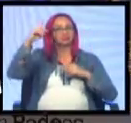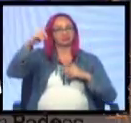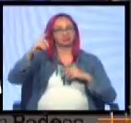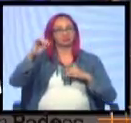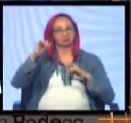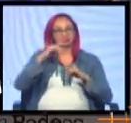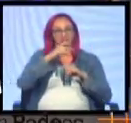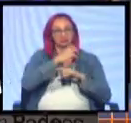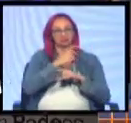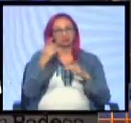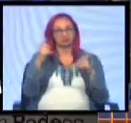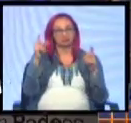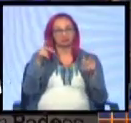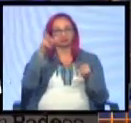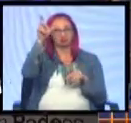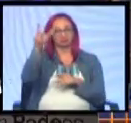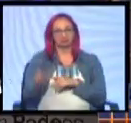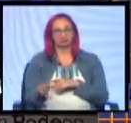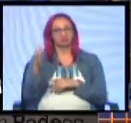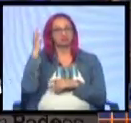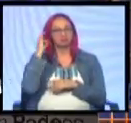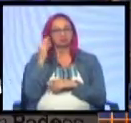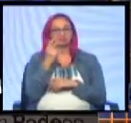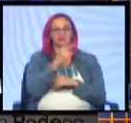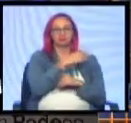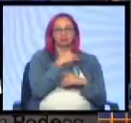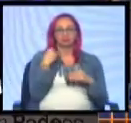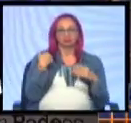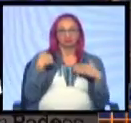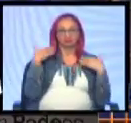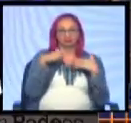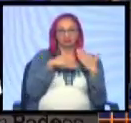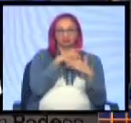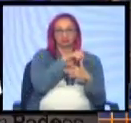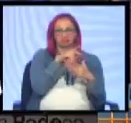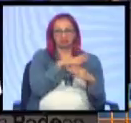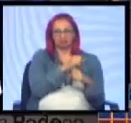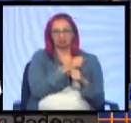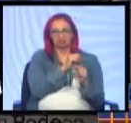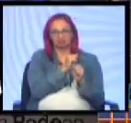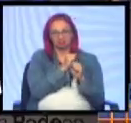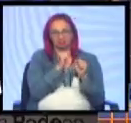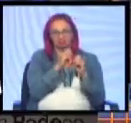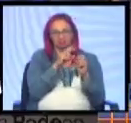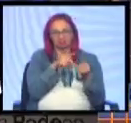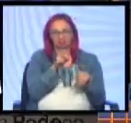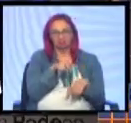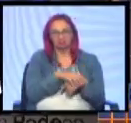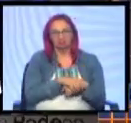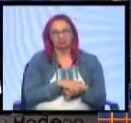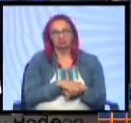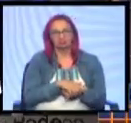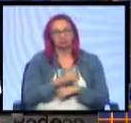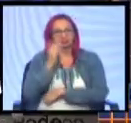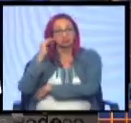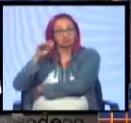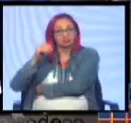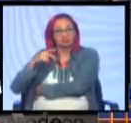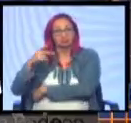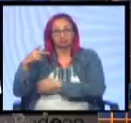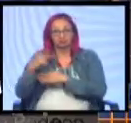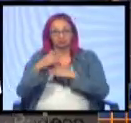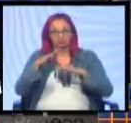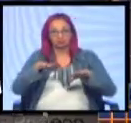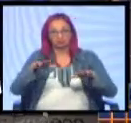Junta, una gran persona. La y los felicito por todo lo que hacen por los más necesitados, por todos los